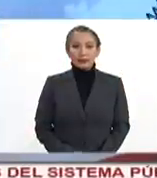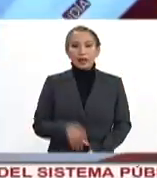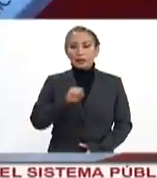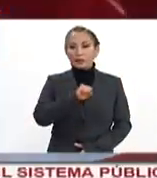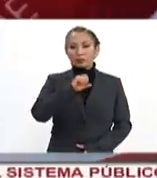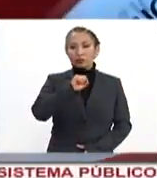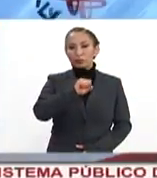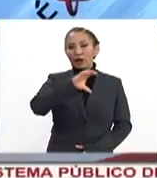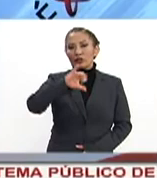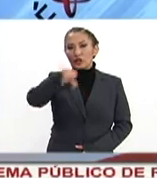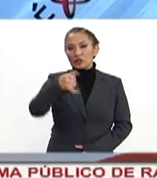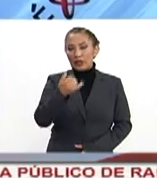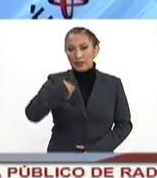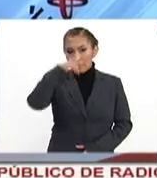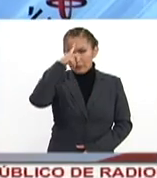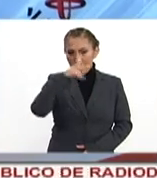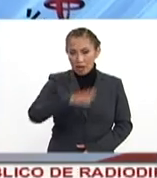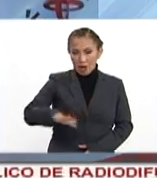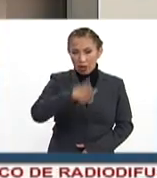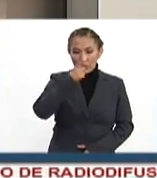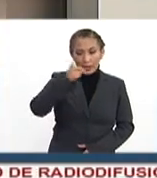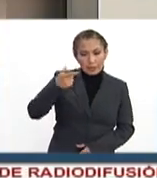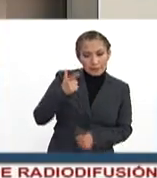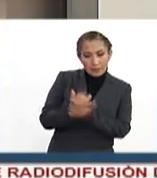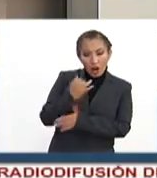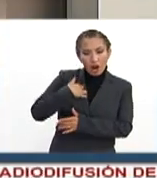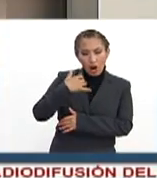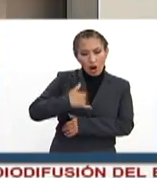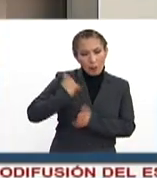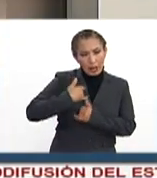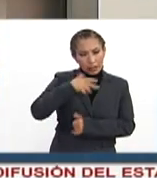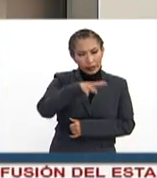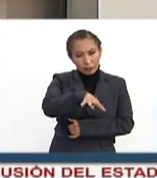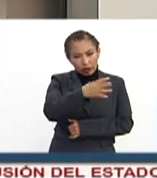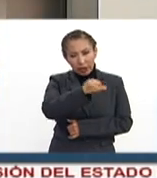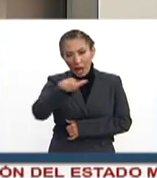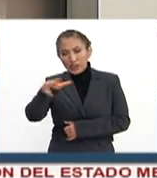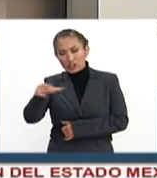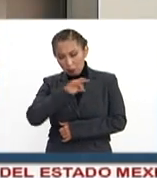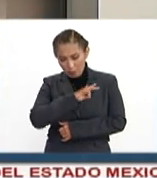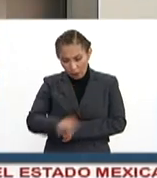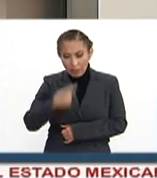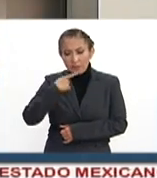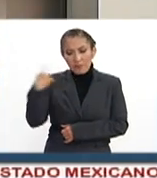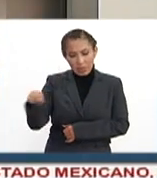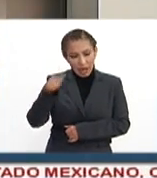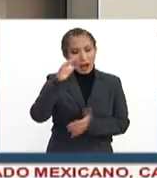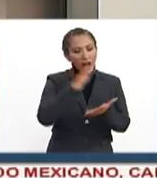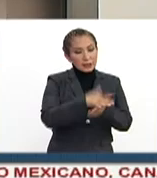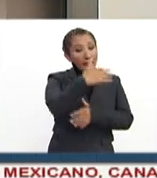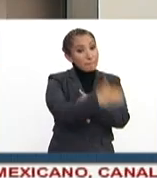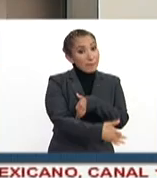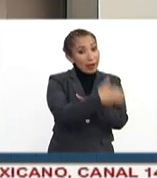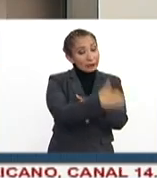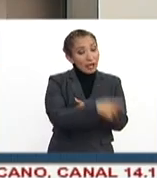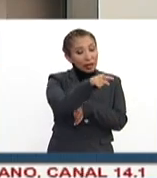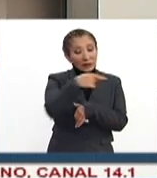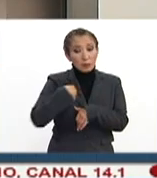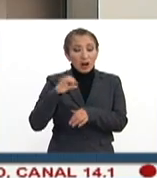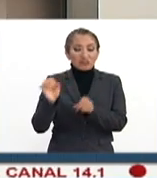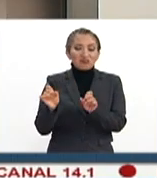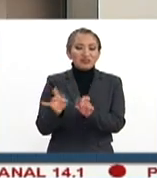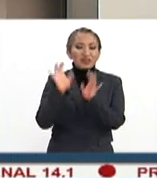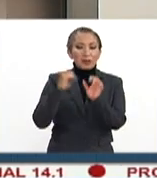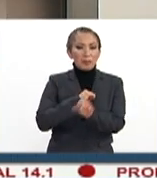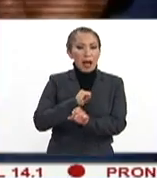La Suprema Corte de Justicia de la Nación determinó que jóvenes de entre 14 y 18 años sí podrán recibir prisión preventiva cuando sean acusados